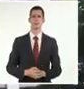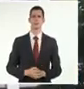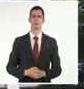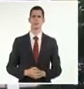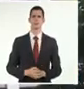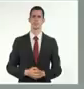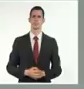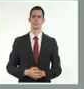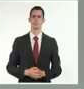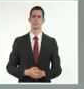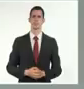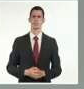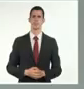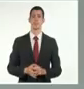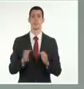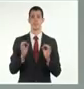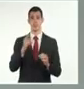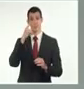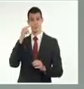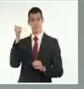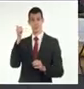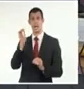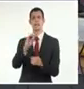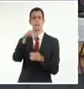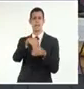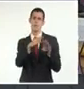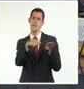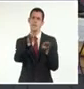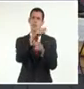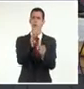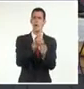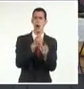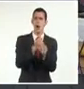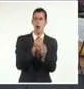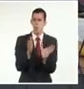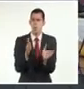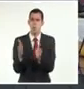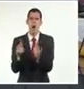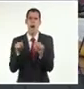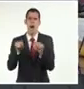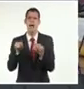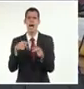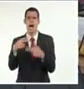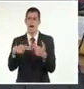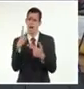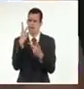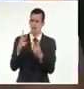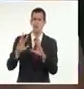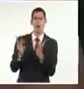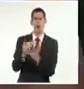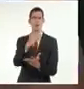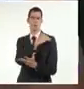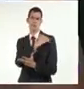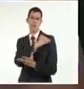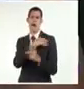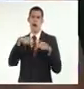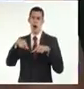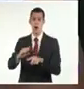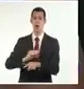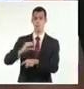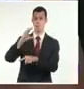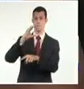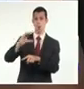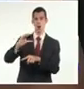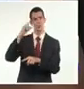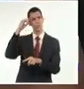El Instituto Nacional de Seguridad Social es el encargado de materializar el acuerdo aprobado la pasada semana en la